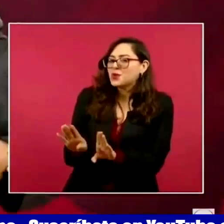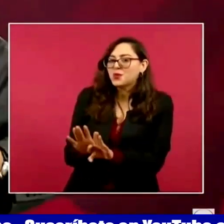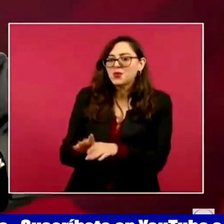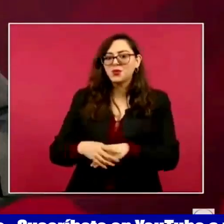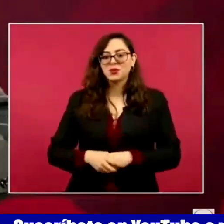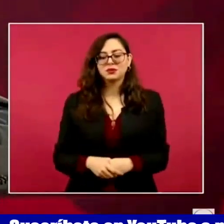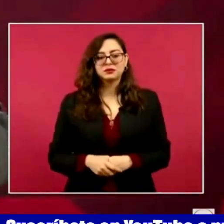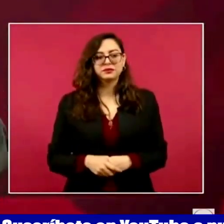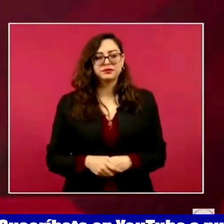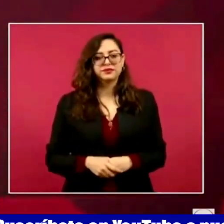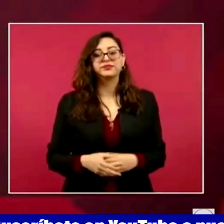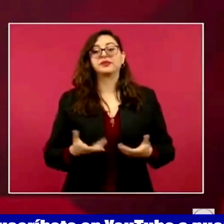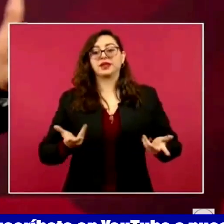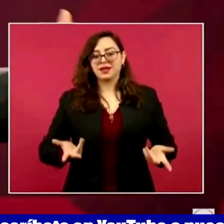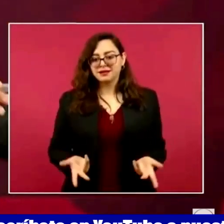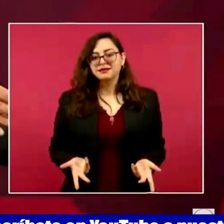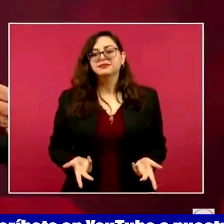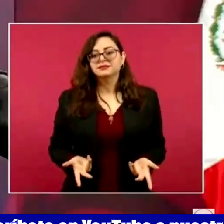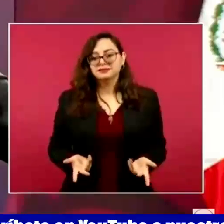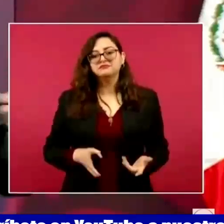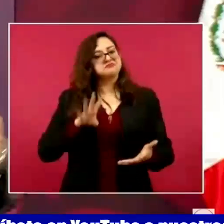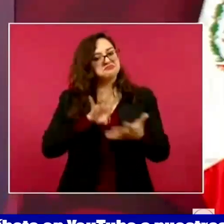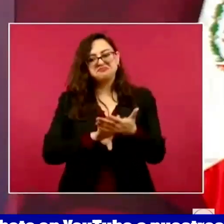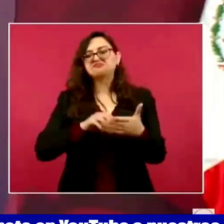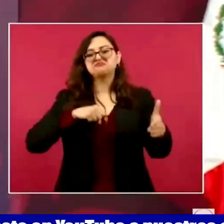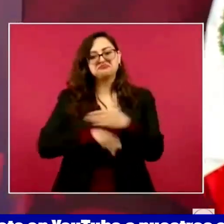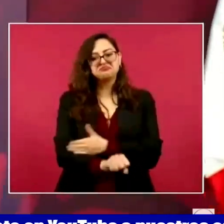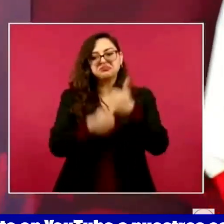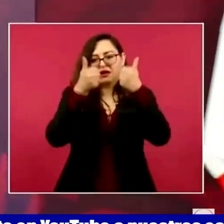Se repuso el procedimiento y ahí está.